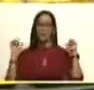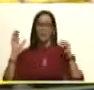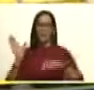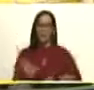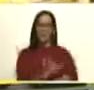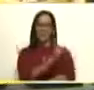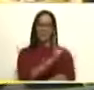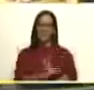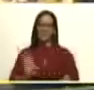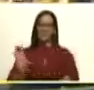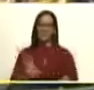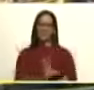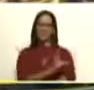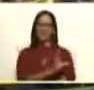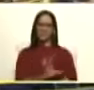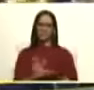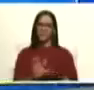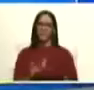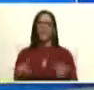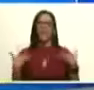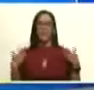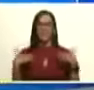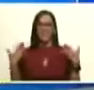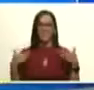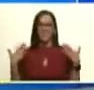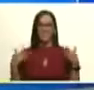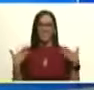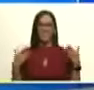canto, con la alegría.